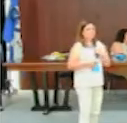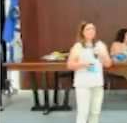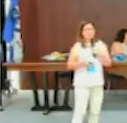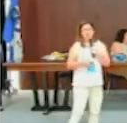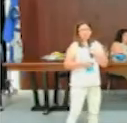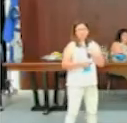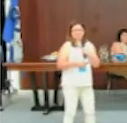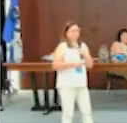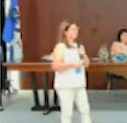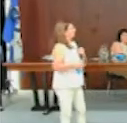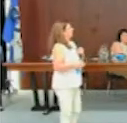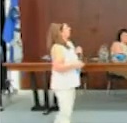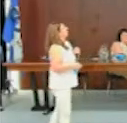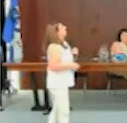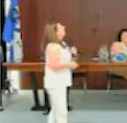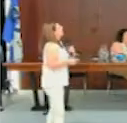aquí van bien, ¿no?